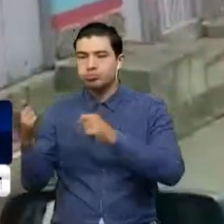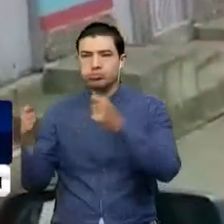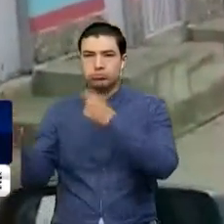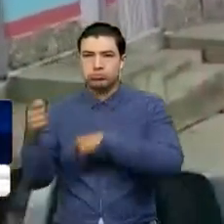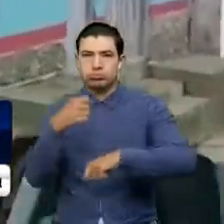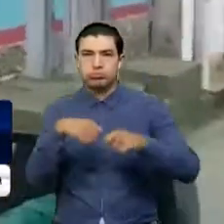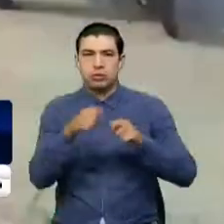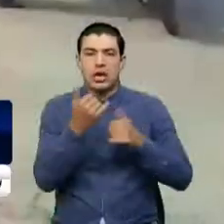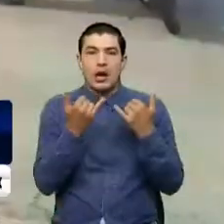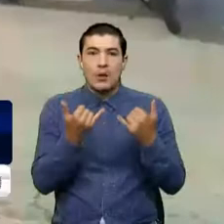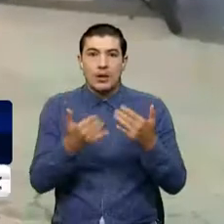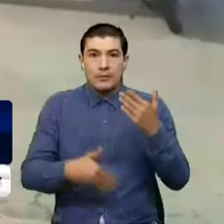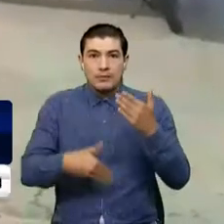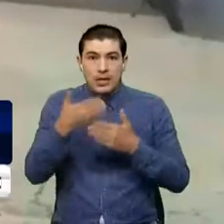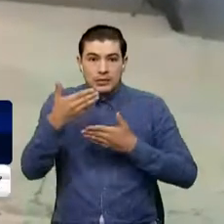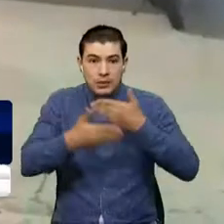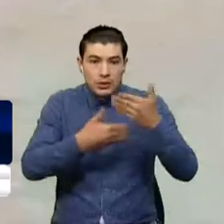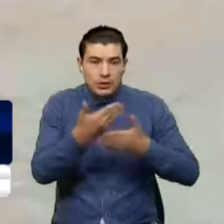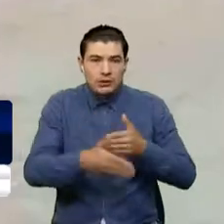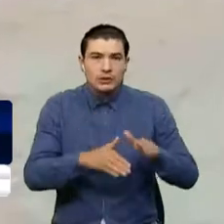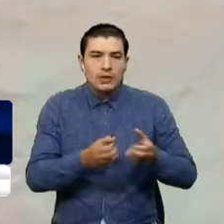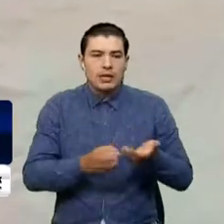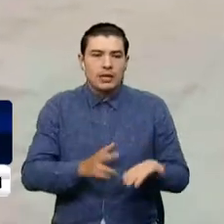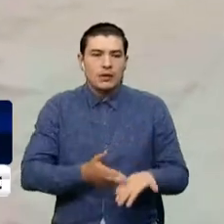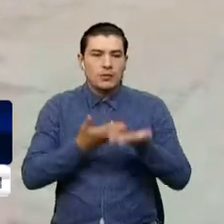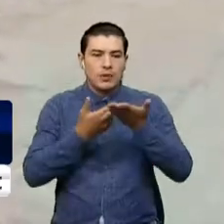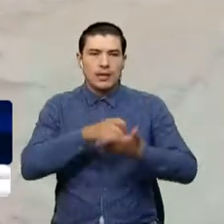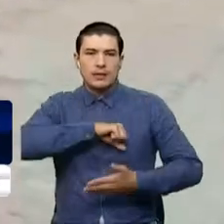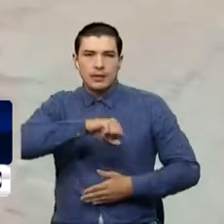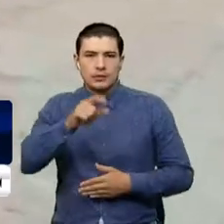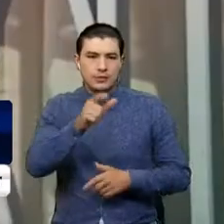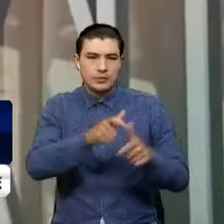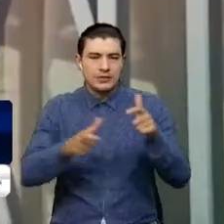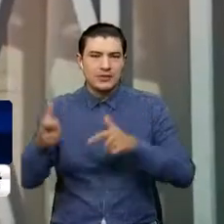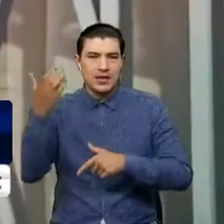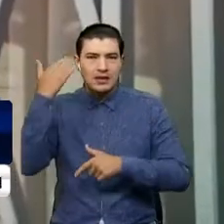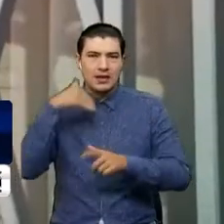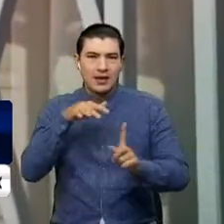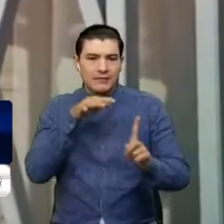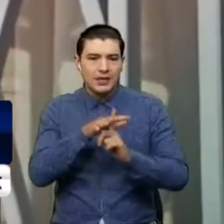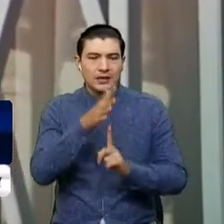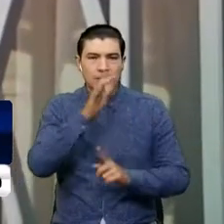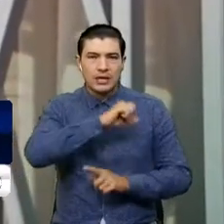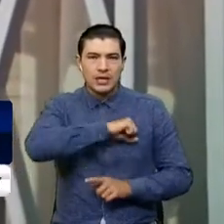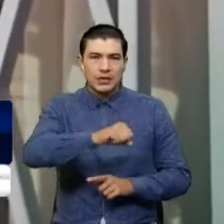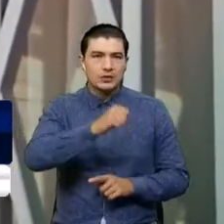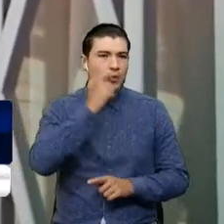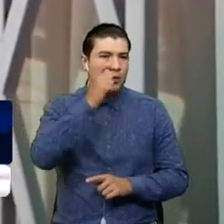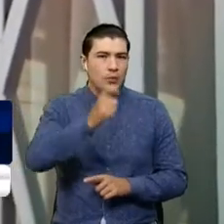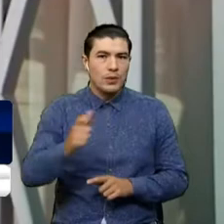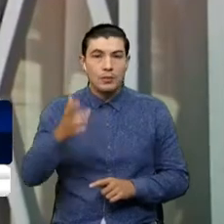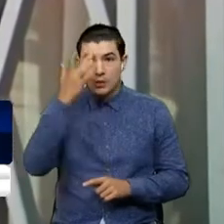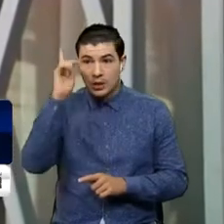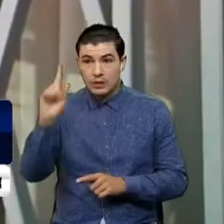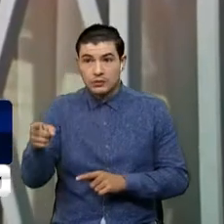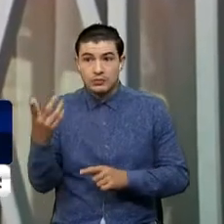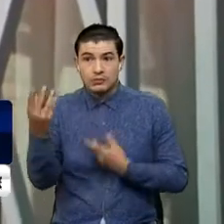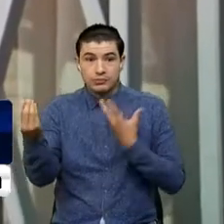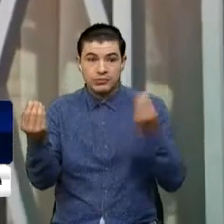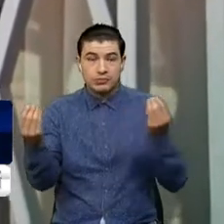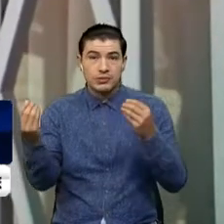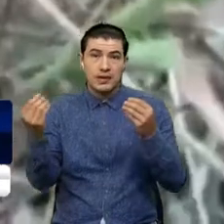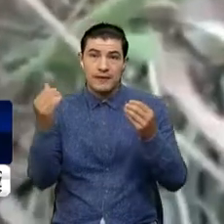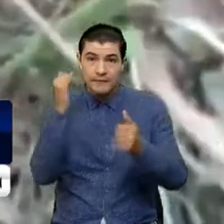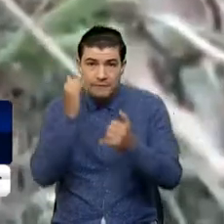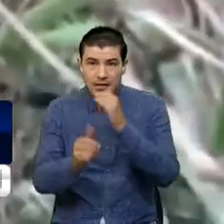humanitaria que ha dejado más de 5000 campesinos afectados y sobre todo porque no ha terminado el conflicto repito en cualquier momento